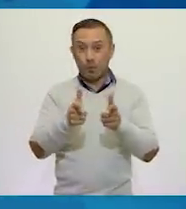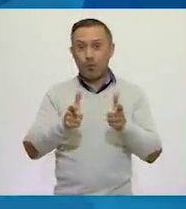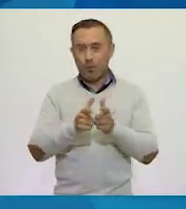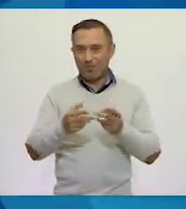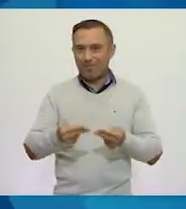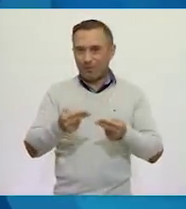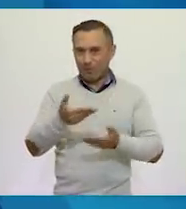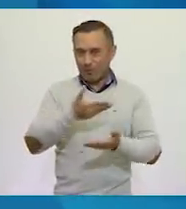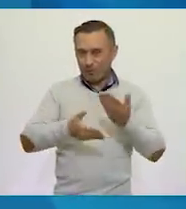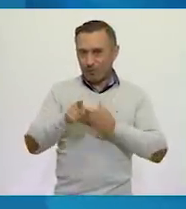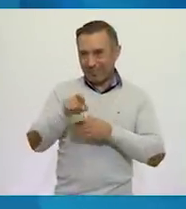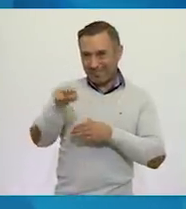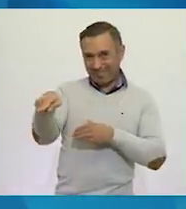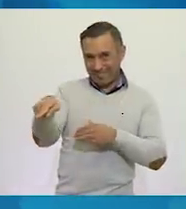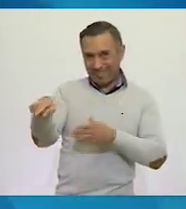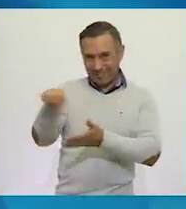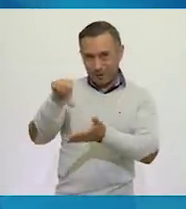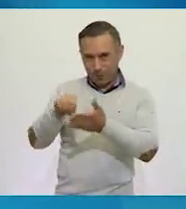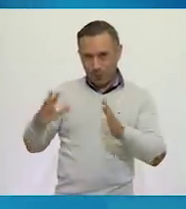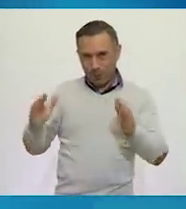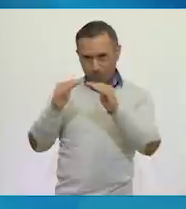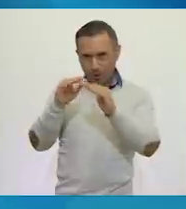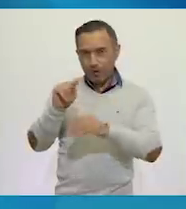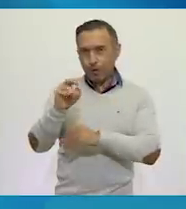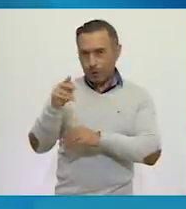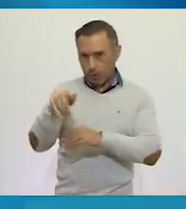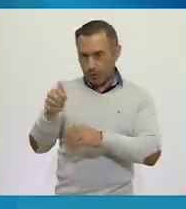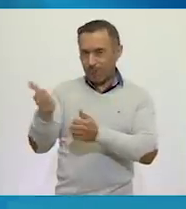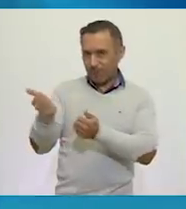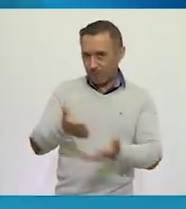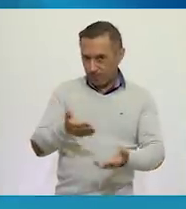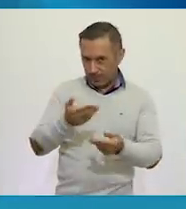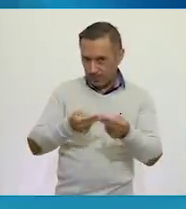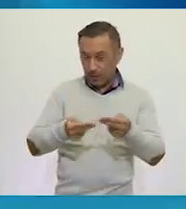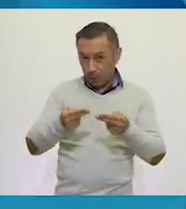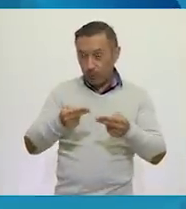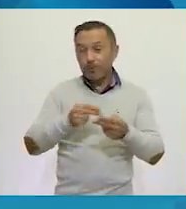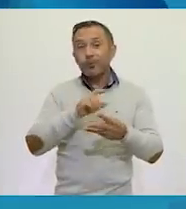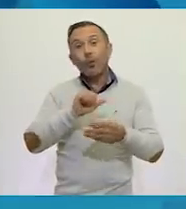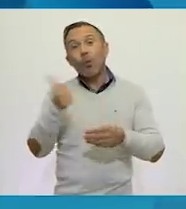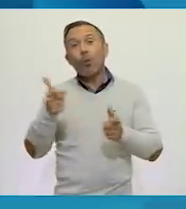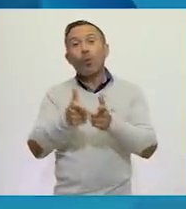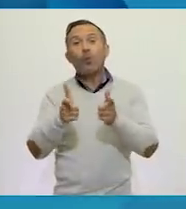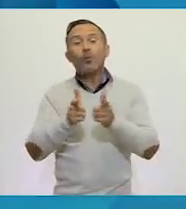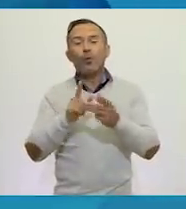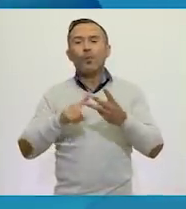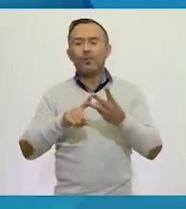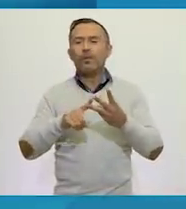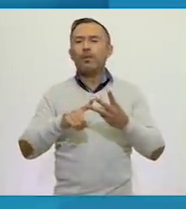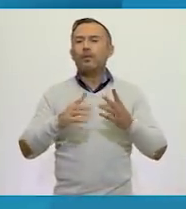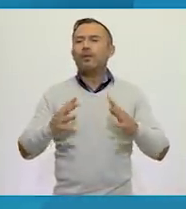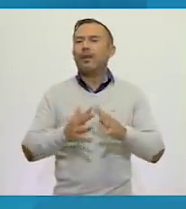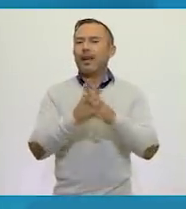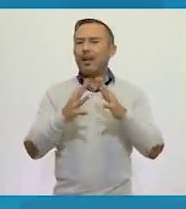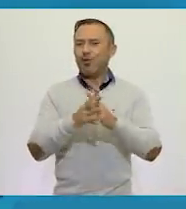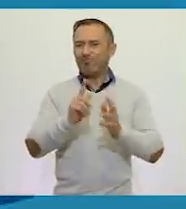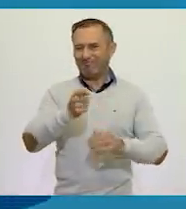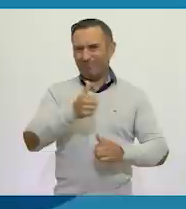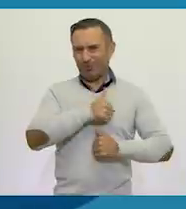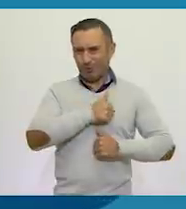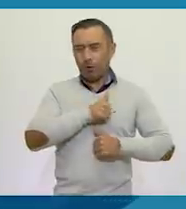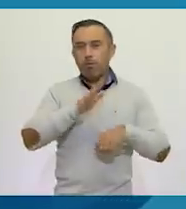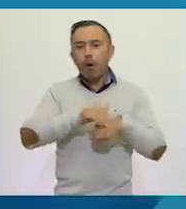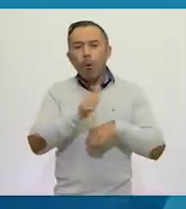en Teotihuacán. Un grupo más eran los guerreros, quienes se encargaban de conquistar otros pueblos y conseguir tributos,